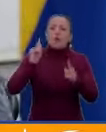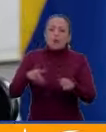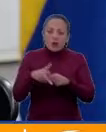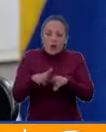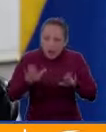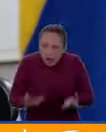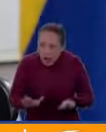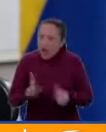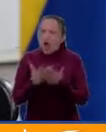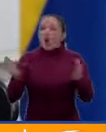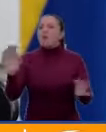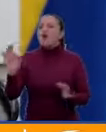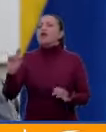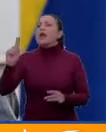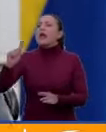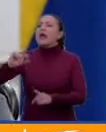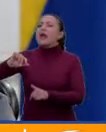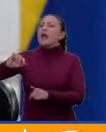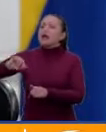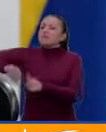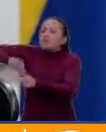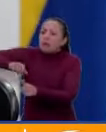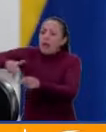u o en la ala o en algún lado eso es función del ministro así pero